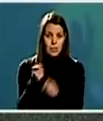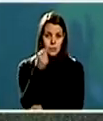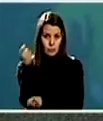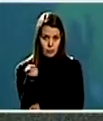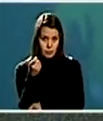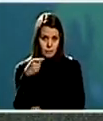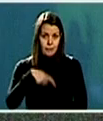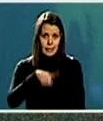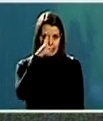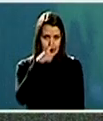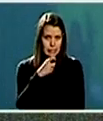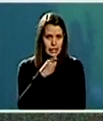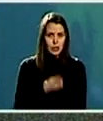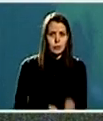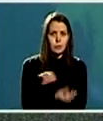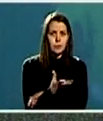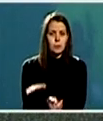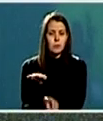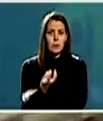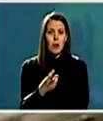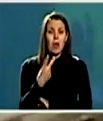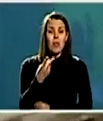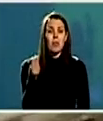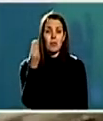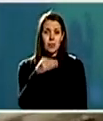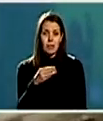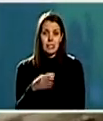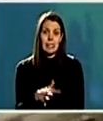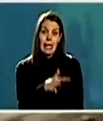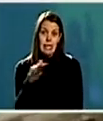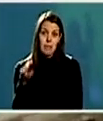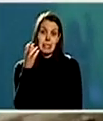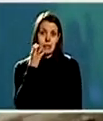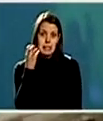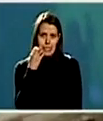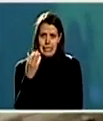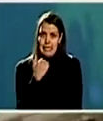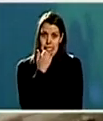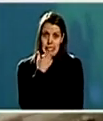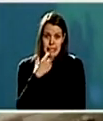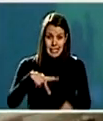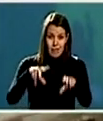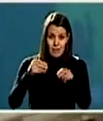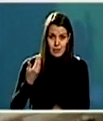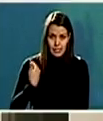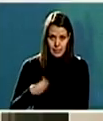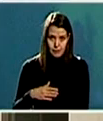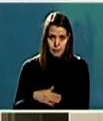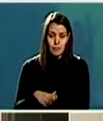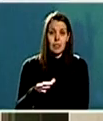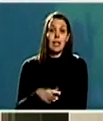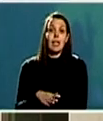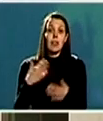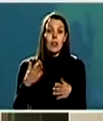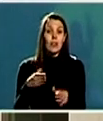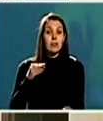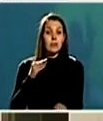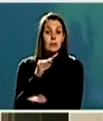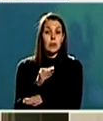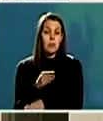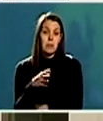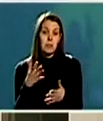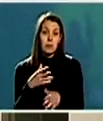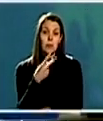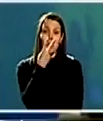ano abrirán o de barreiros o de chantada que está rematado e o de sarria practicamente finalizado para su aposta en funcionamento aprobe un orzamento de